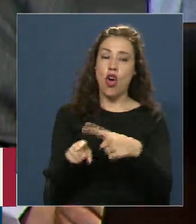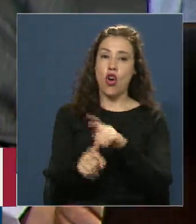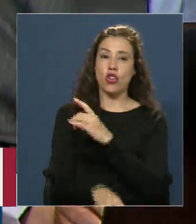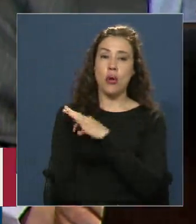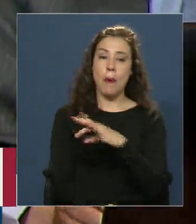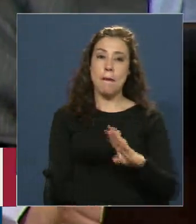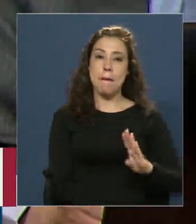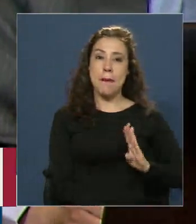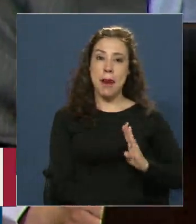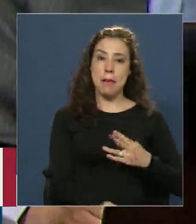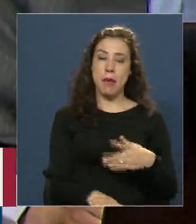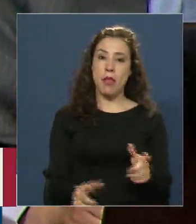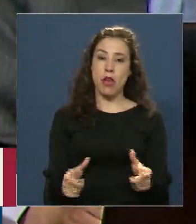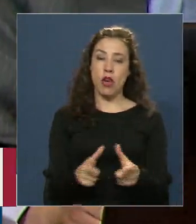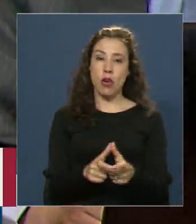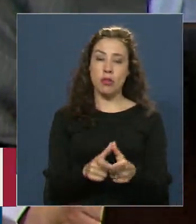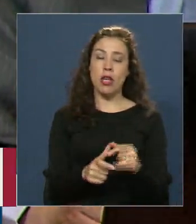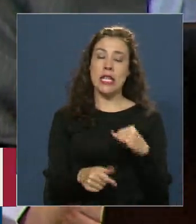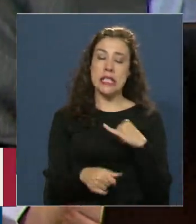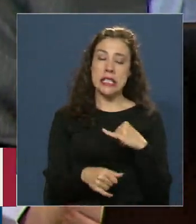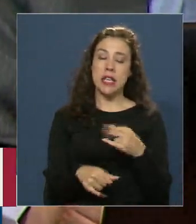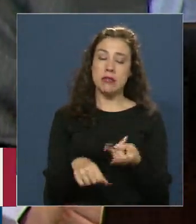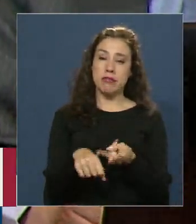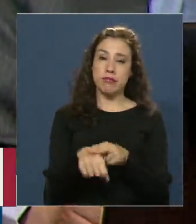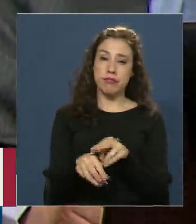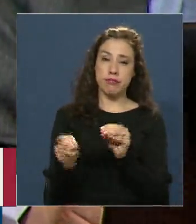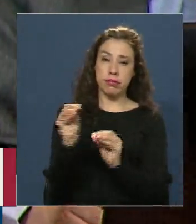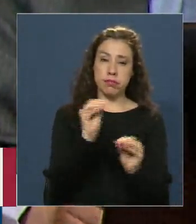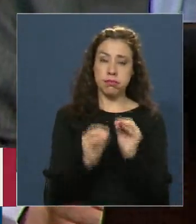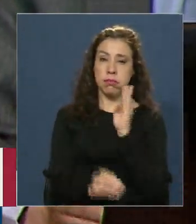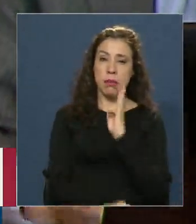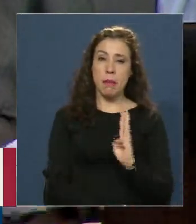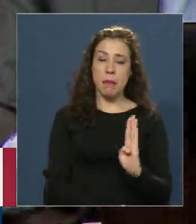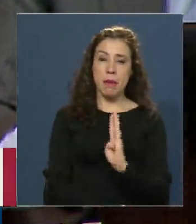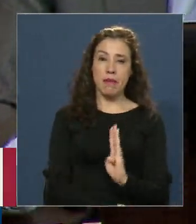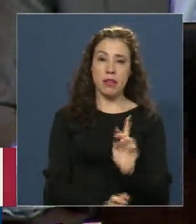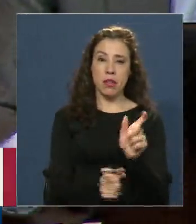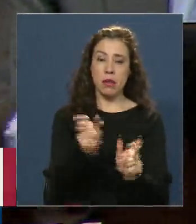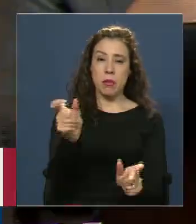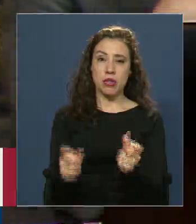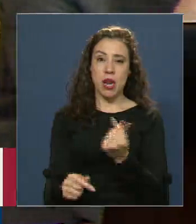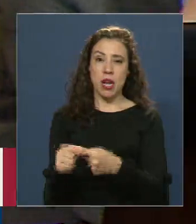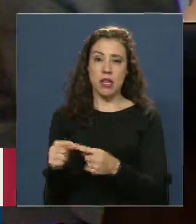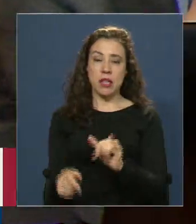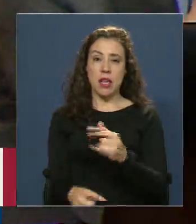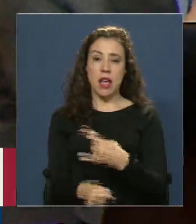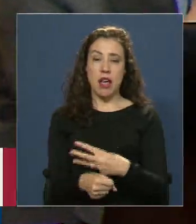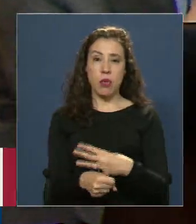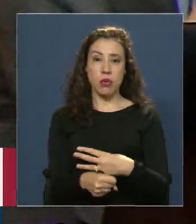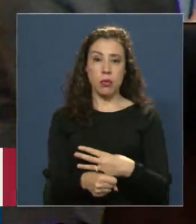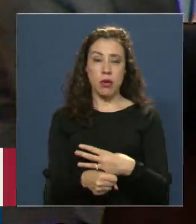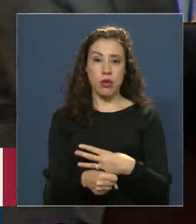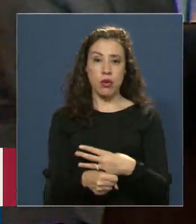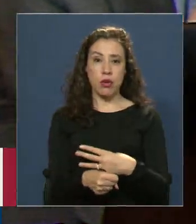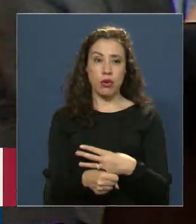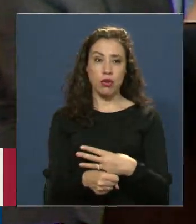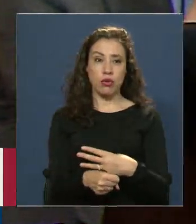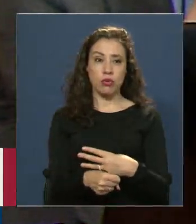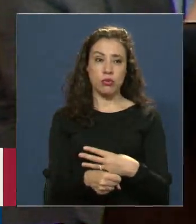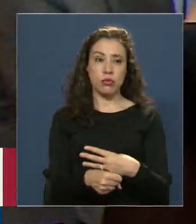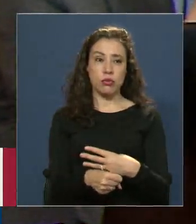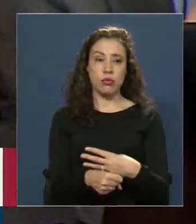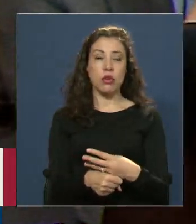miembros de la misma comisión para seguir complementando los beneficios a esta clase media de adultos mayores de nuestro país, es